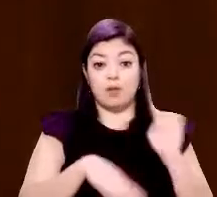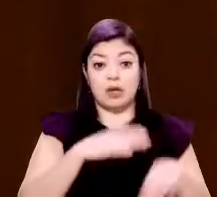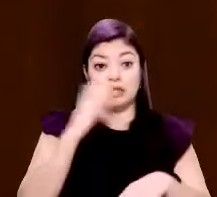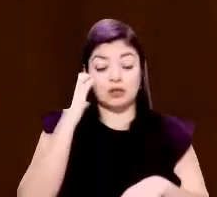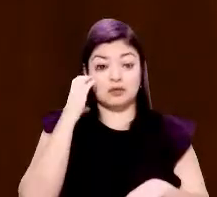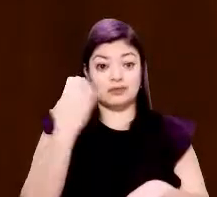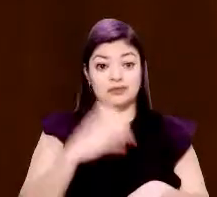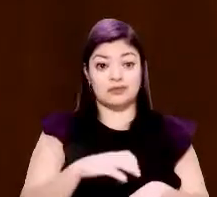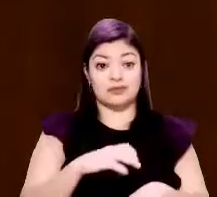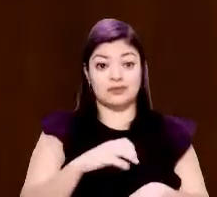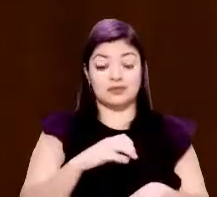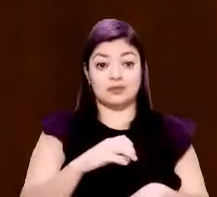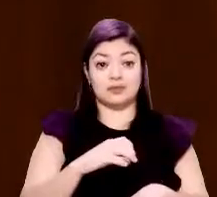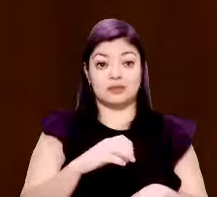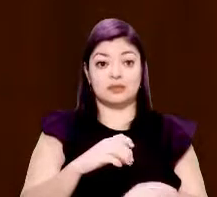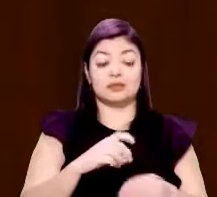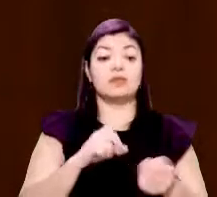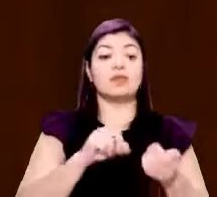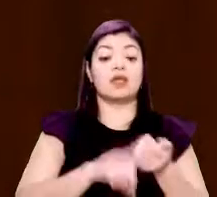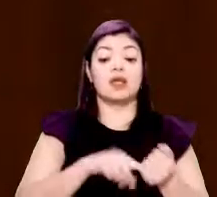se registraron,